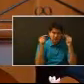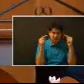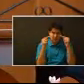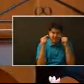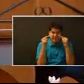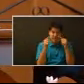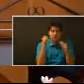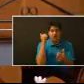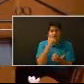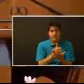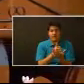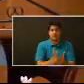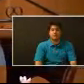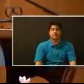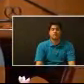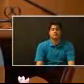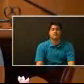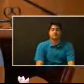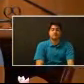Amén.